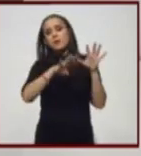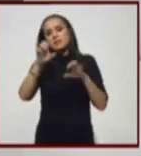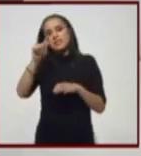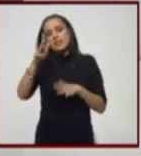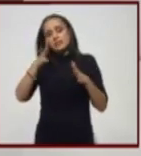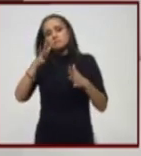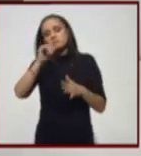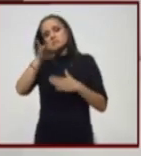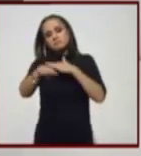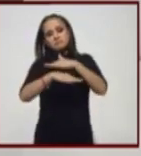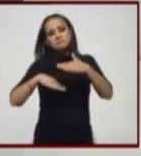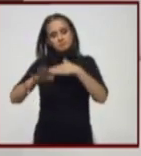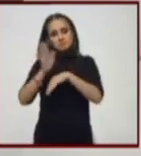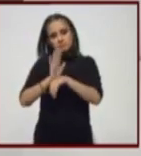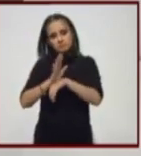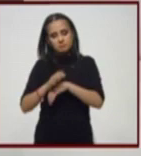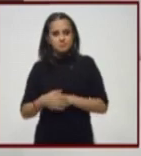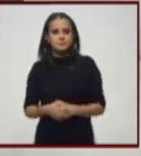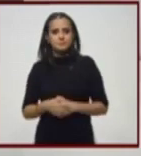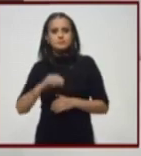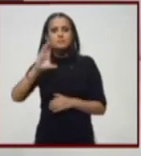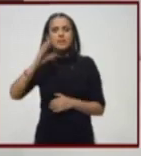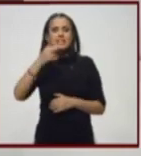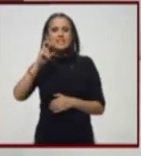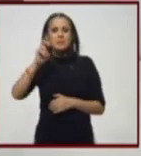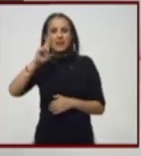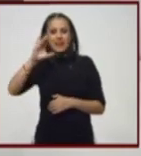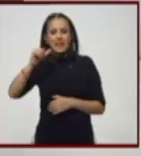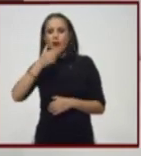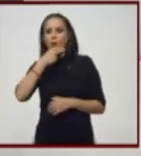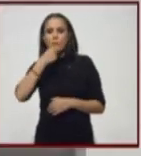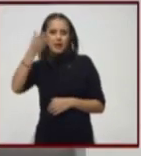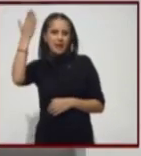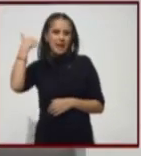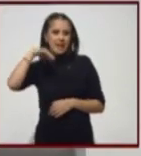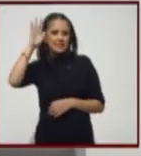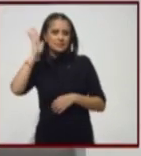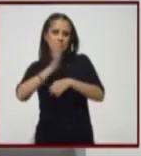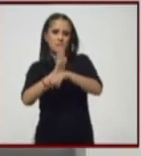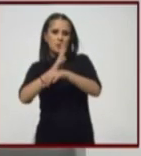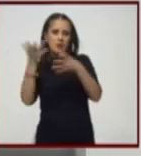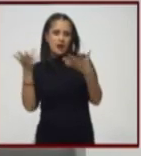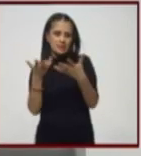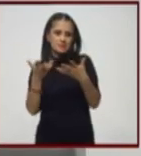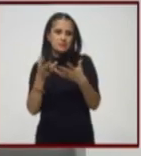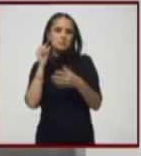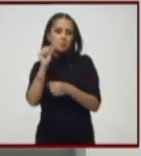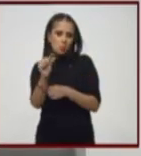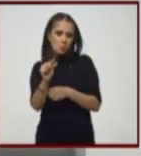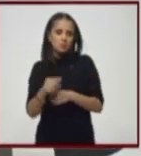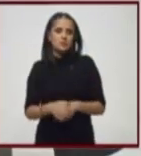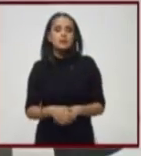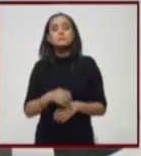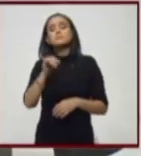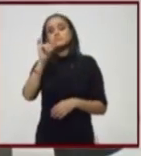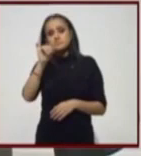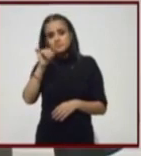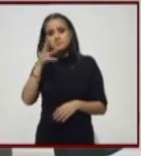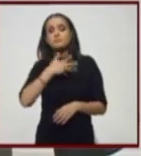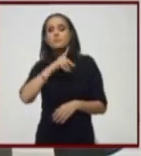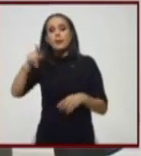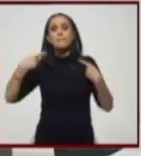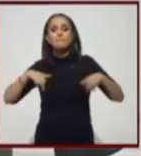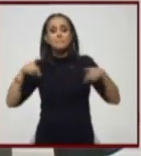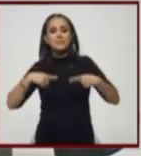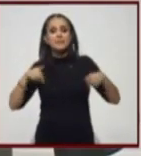aunque es justamente cuando las capas que ver días que se hace bien en todas las cabareteras y no lo digo peyorativamente no pero se ahuyenta al público